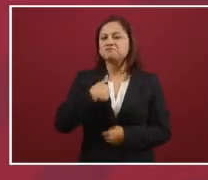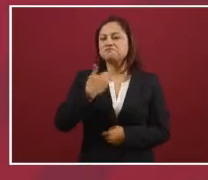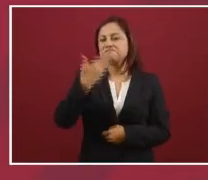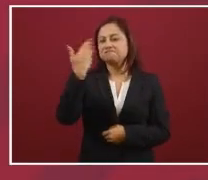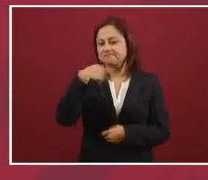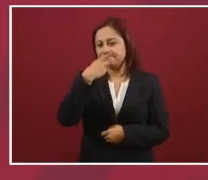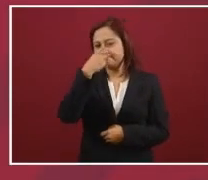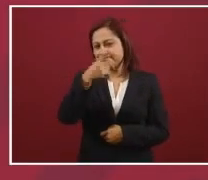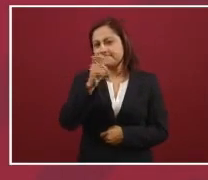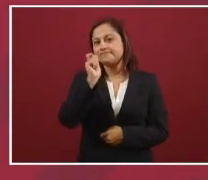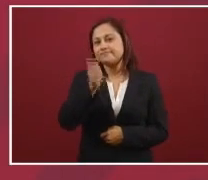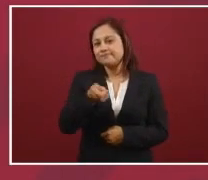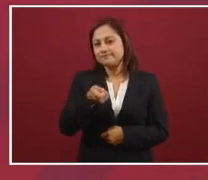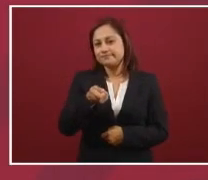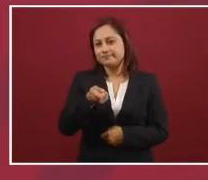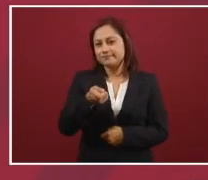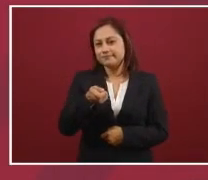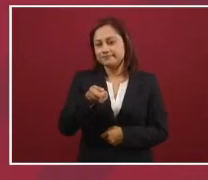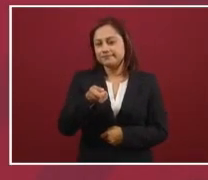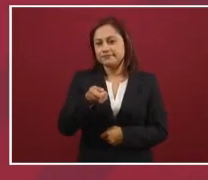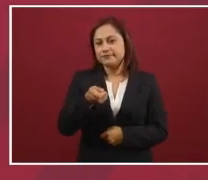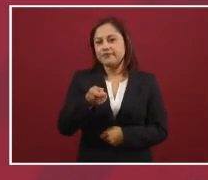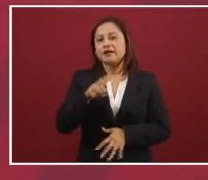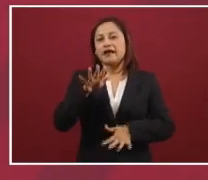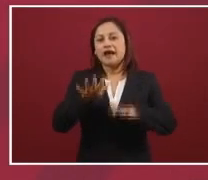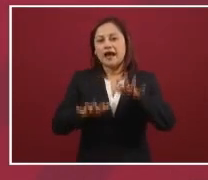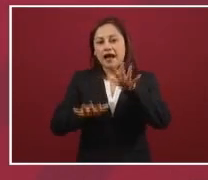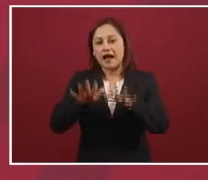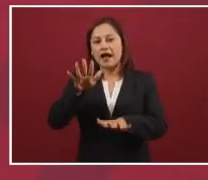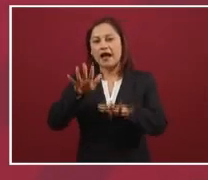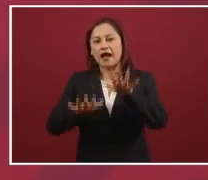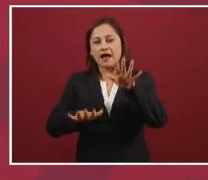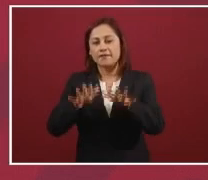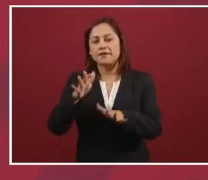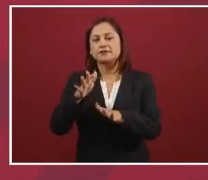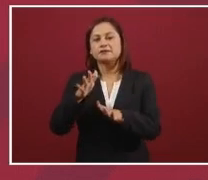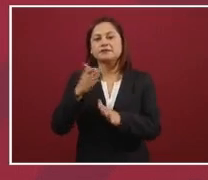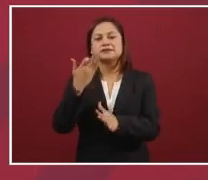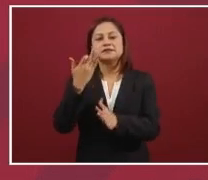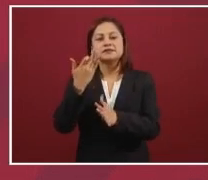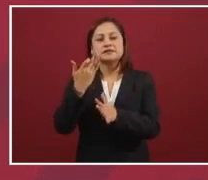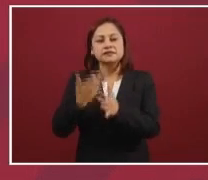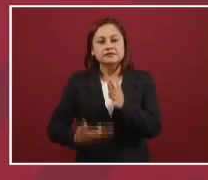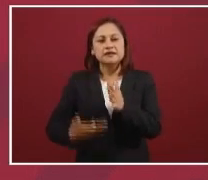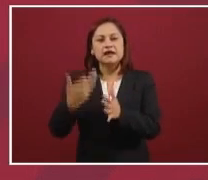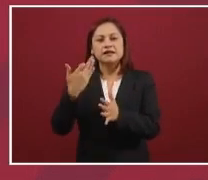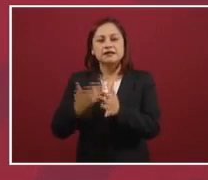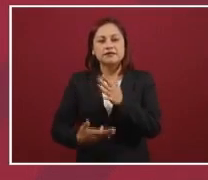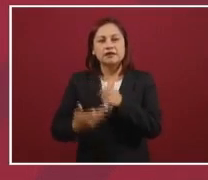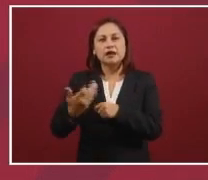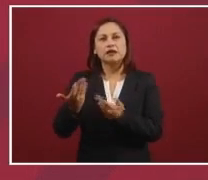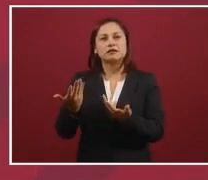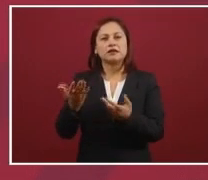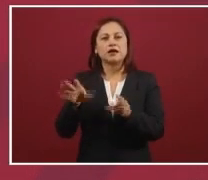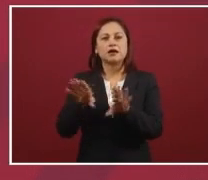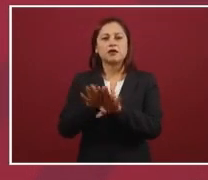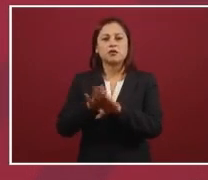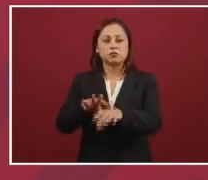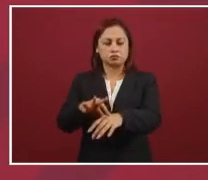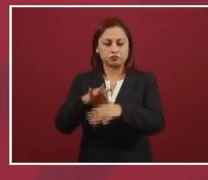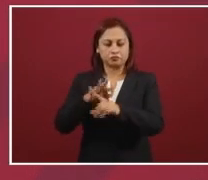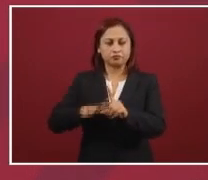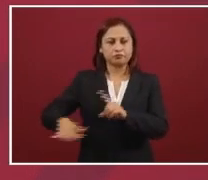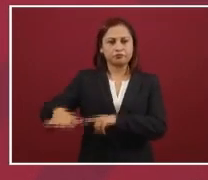pues suele no contextualizarse, se editorializa, en el